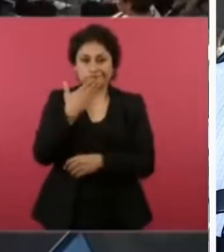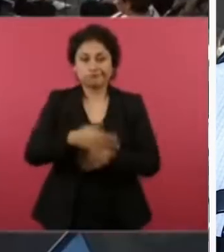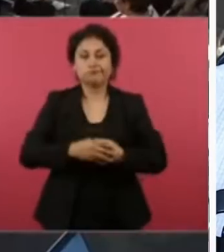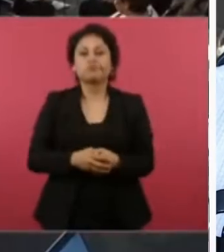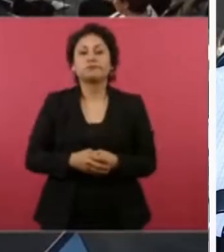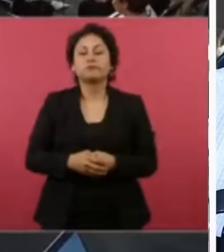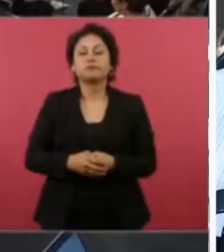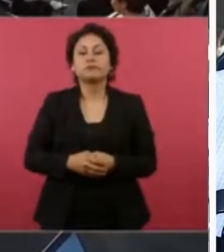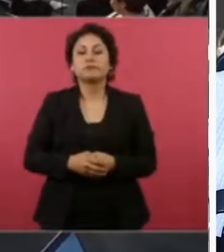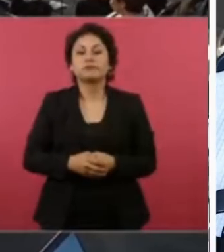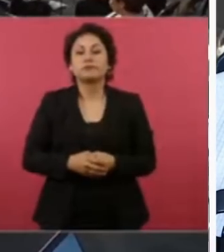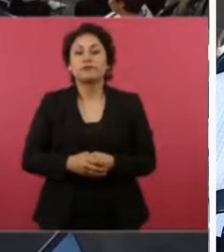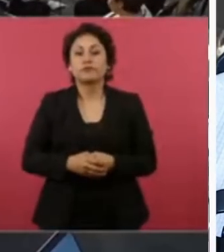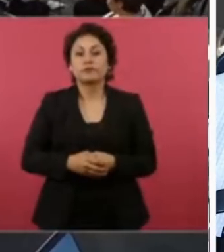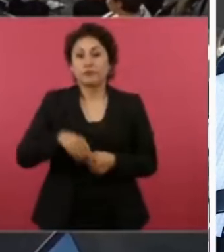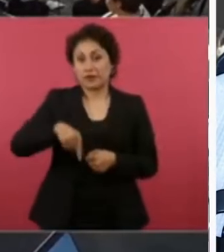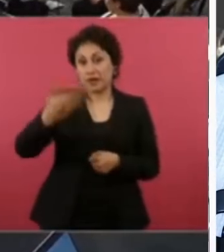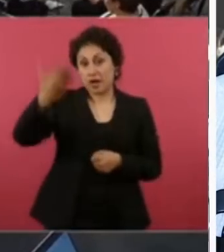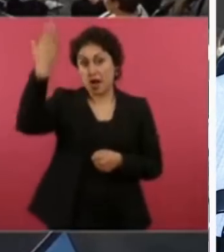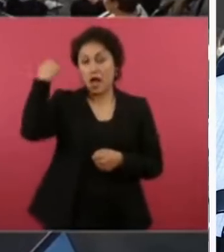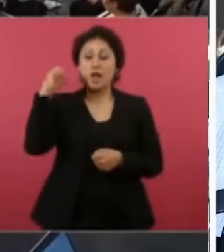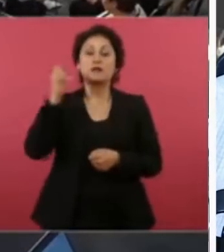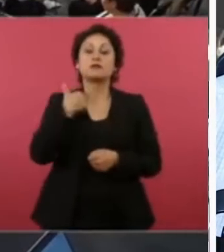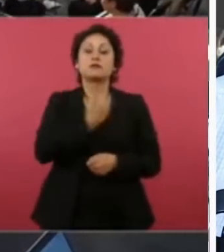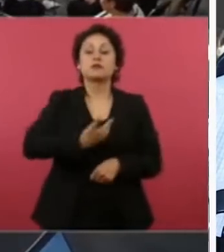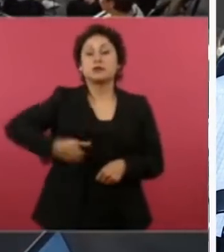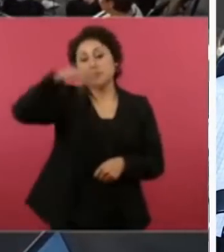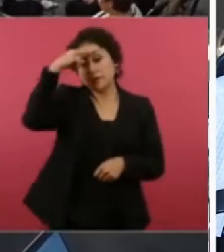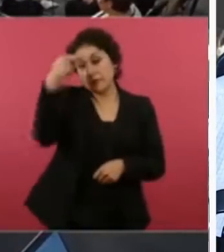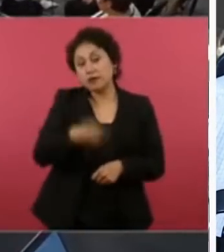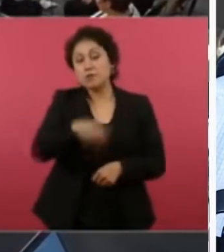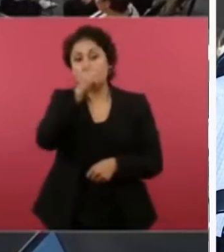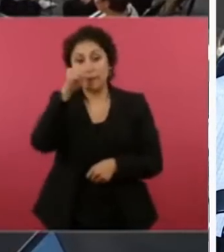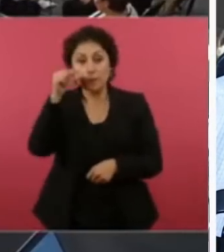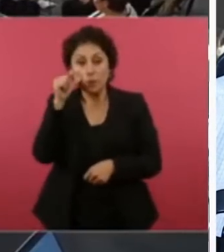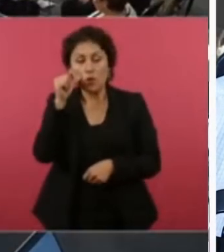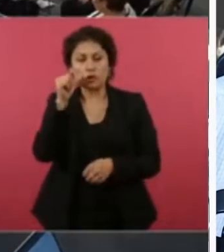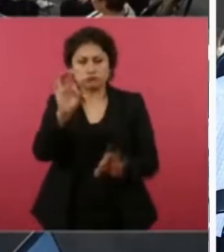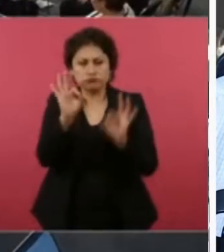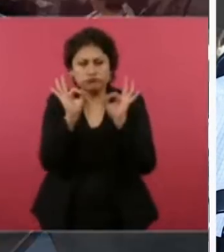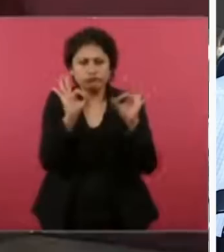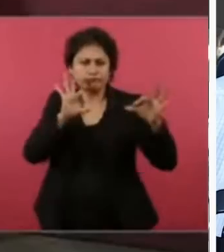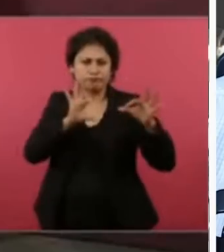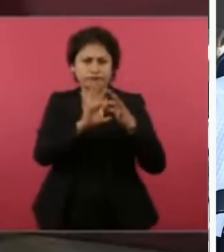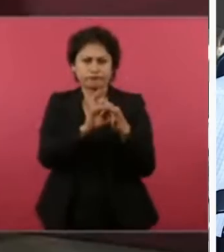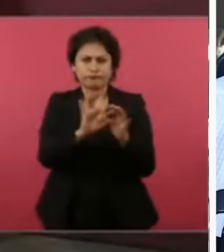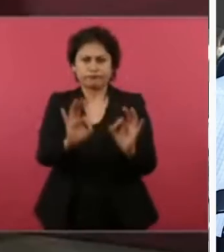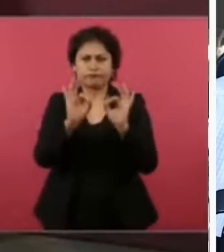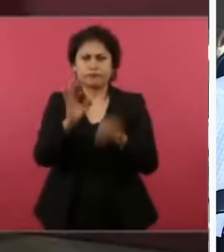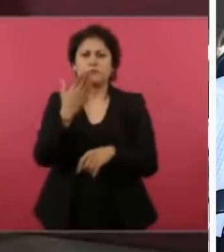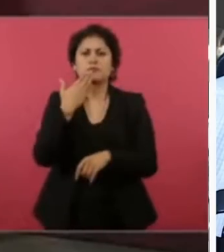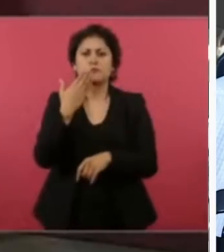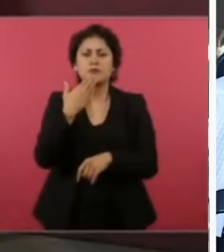El mejor presidente de México, Benito Juárez, mantuvo excelentes relaciones con